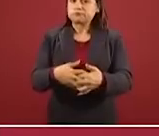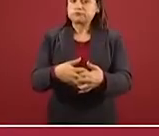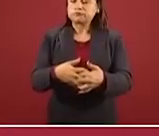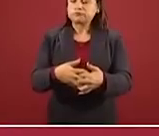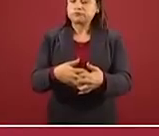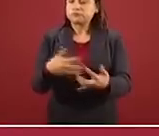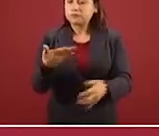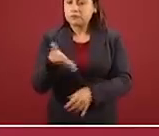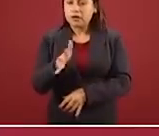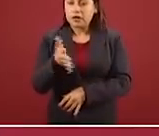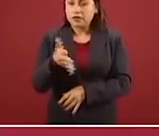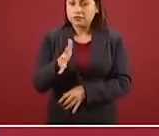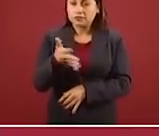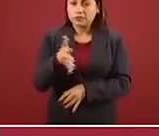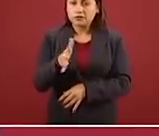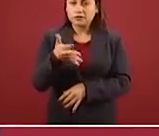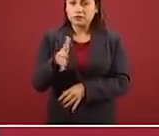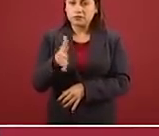de